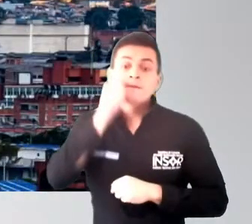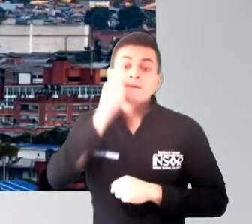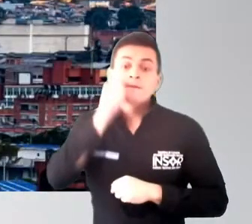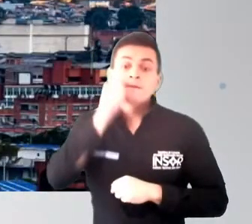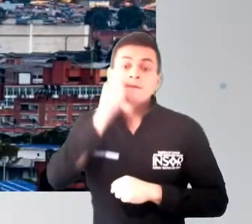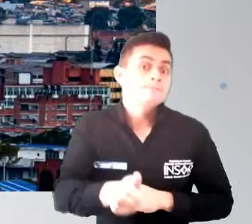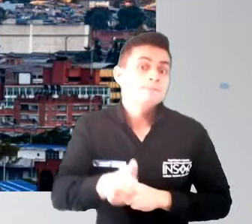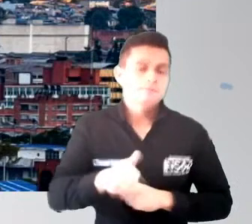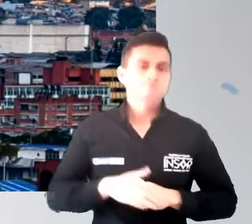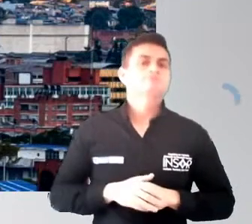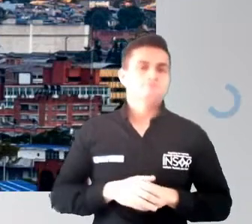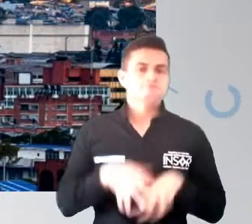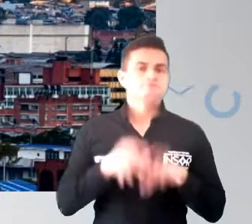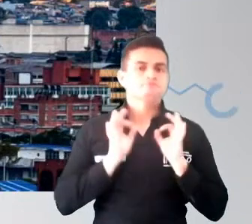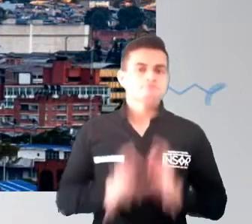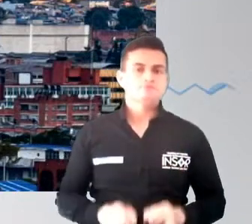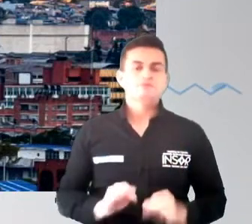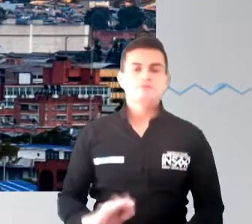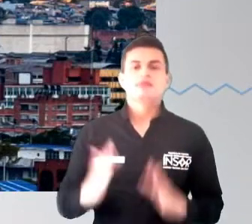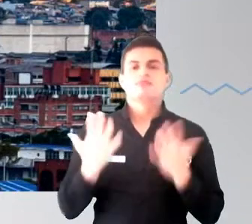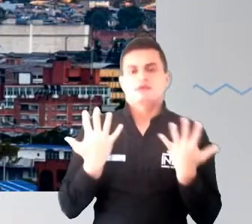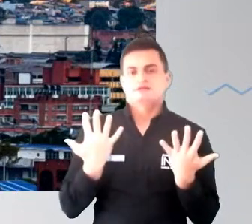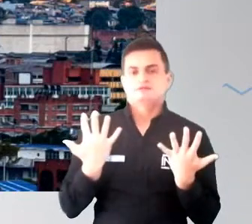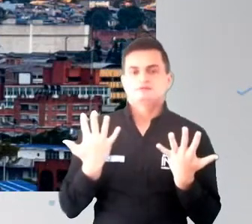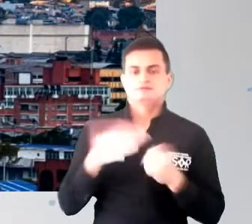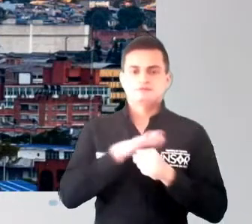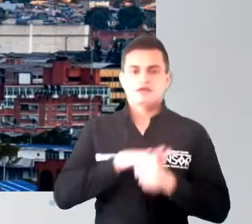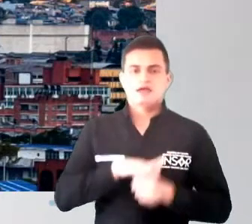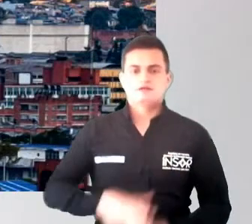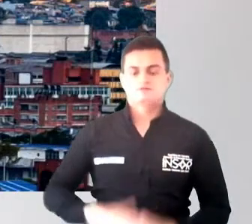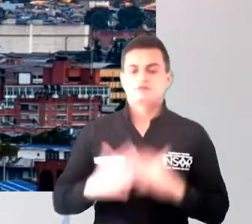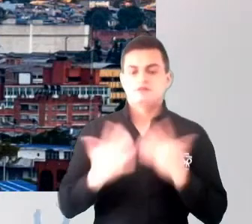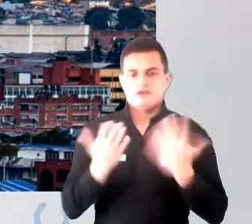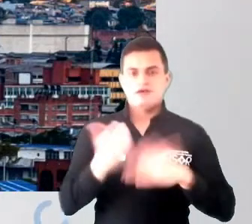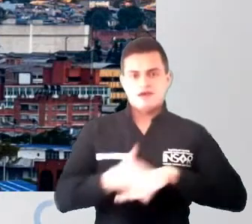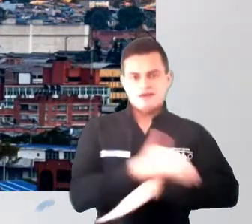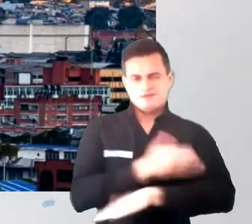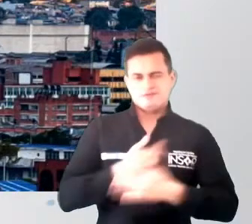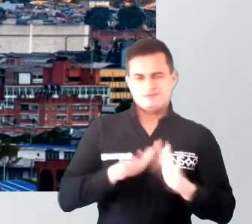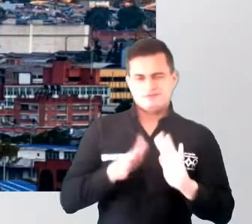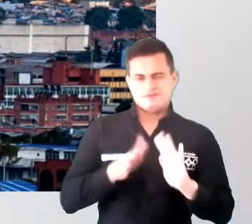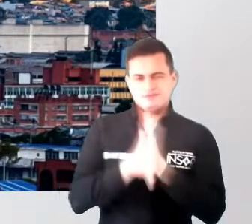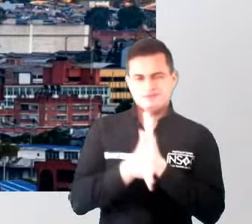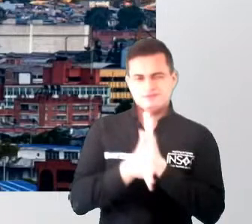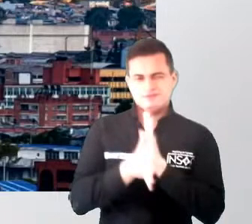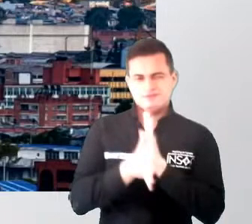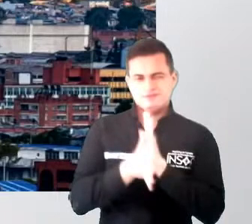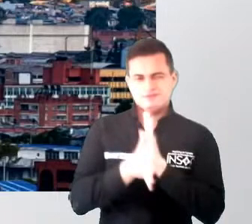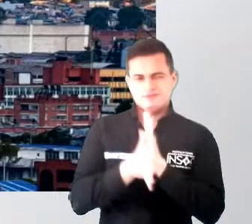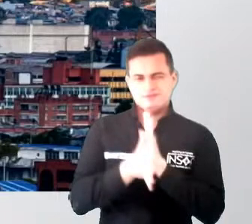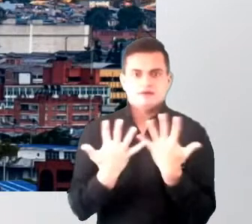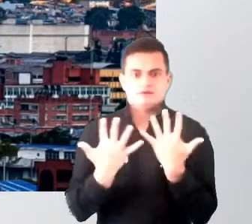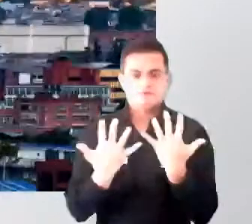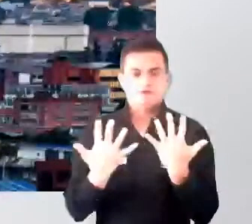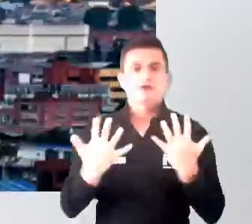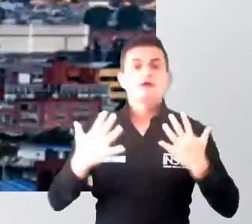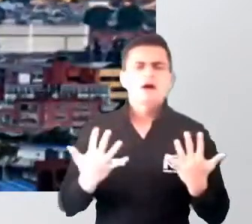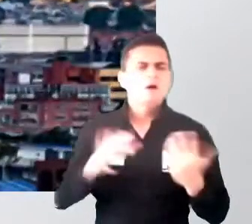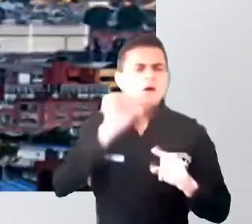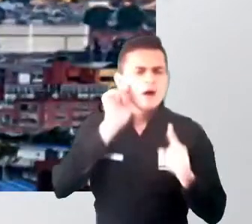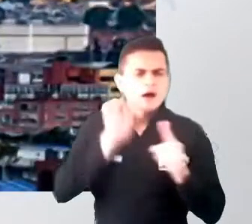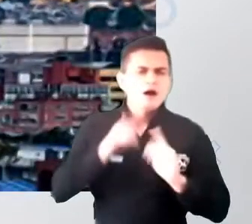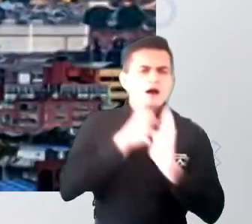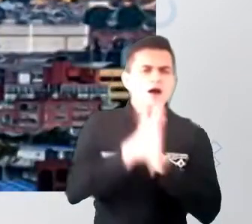10 casos a los que ya hice referencia, donde el diálogo girará sobre lo que